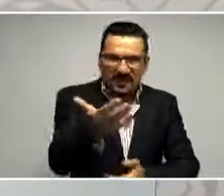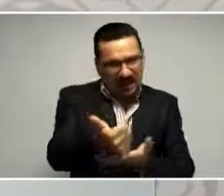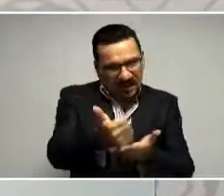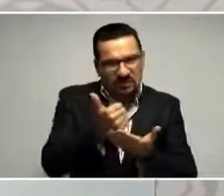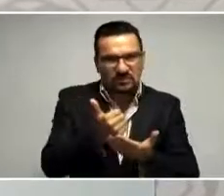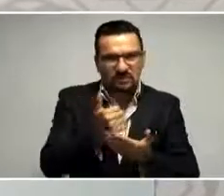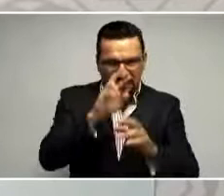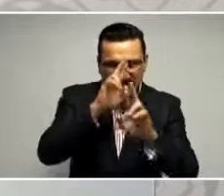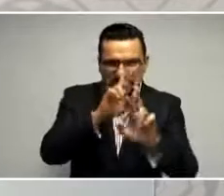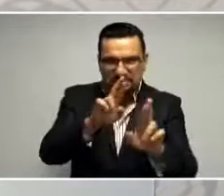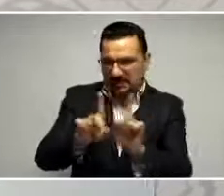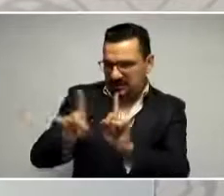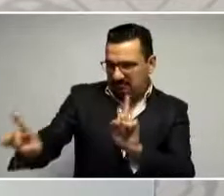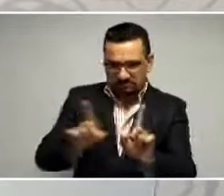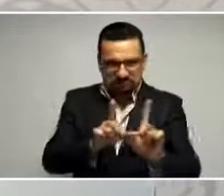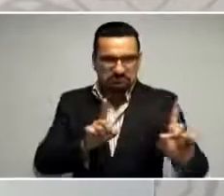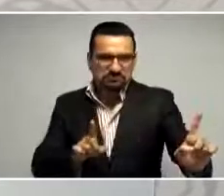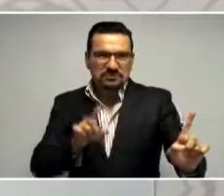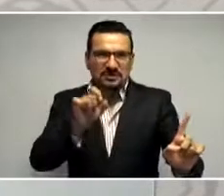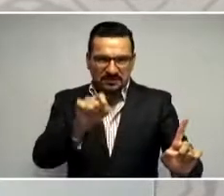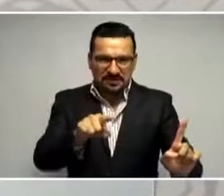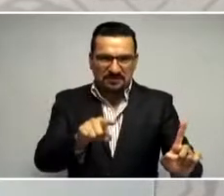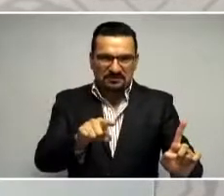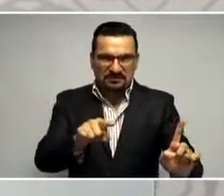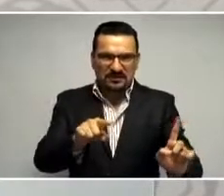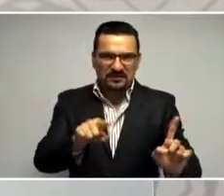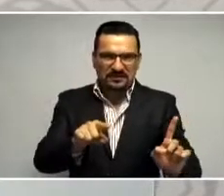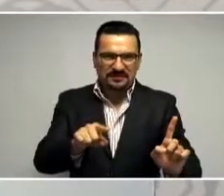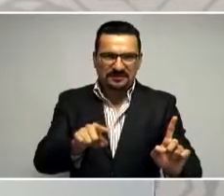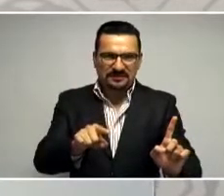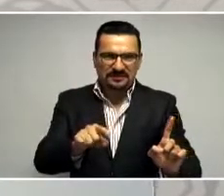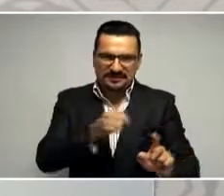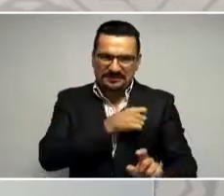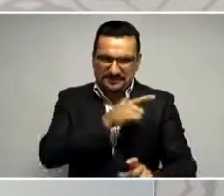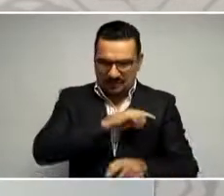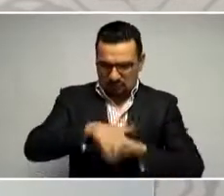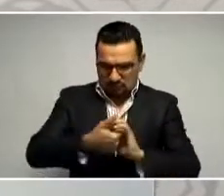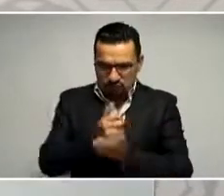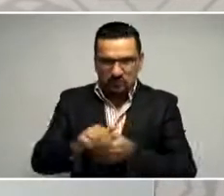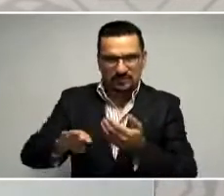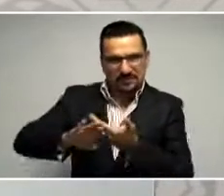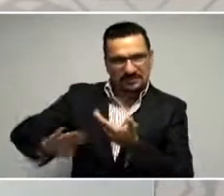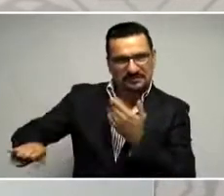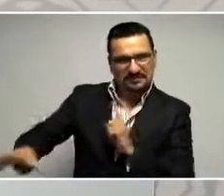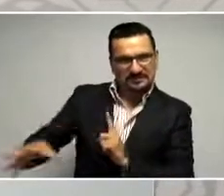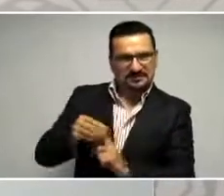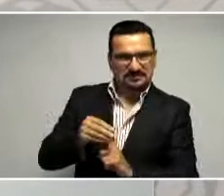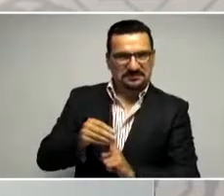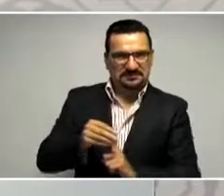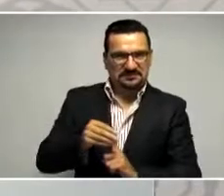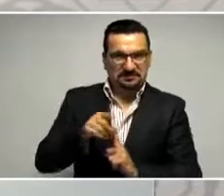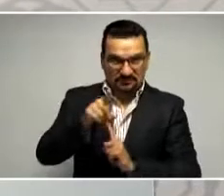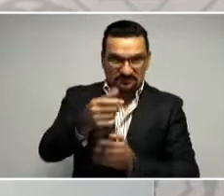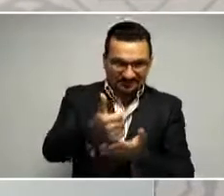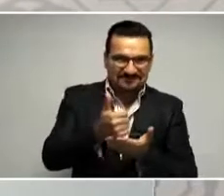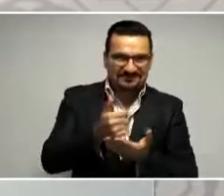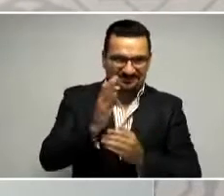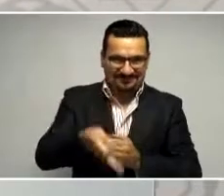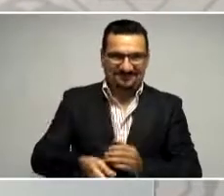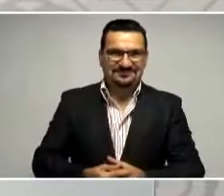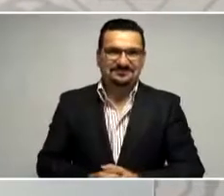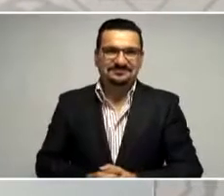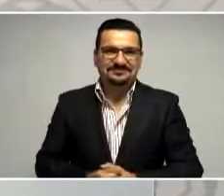el distanciamiento social y realizando las medidas de higiene que previenen contagios. Contamos contigo.